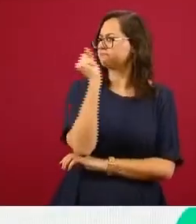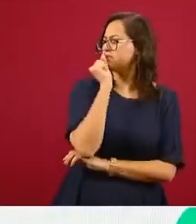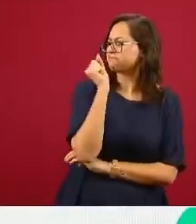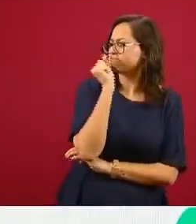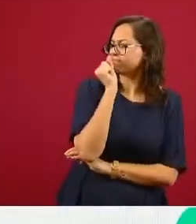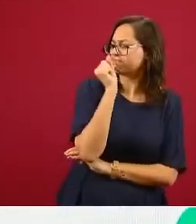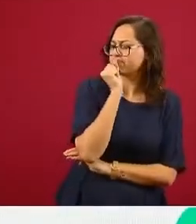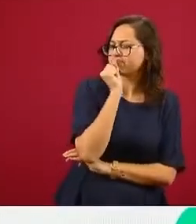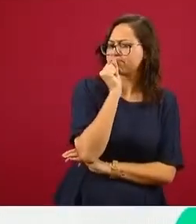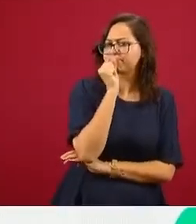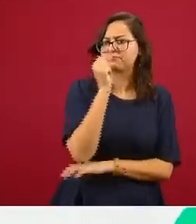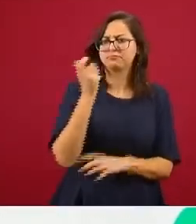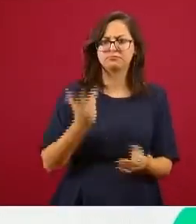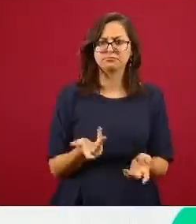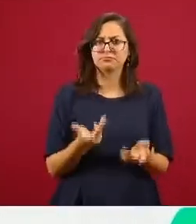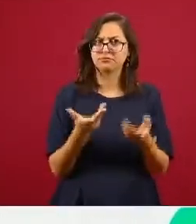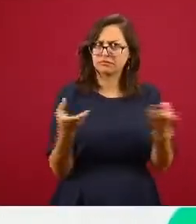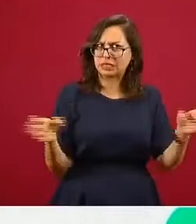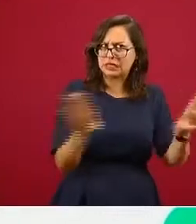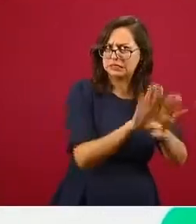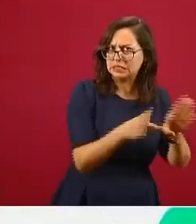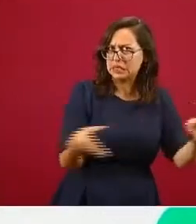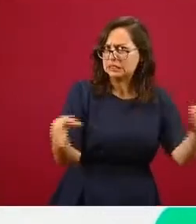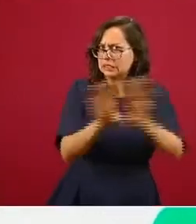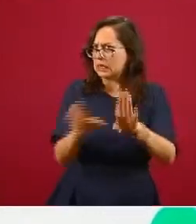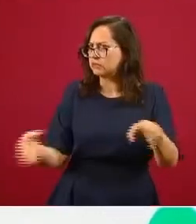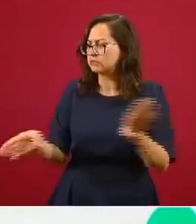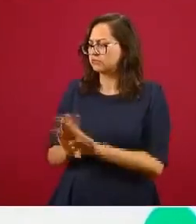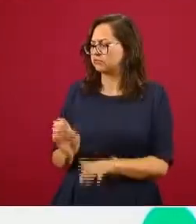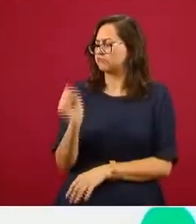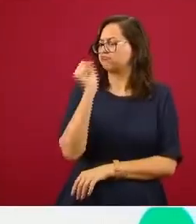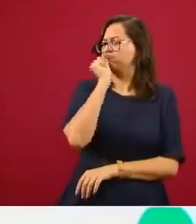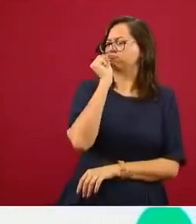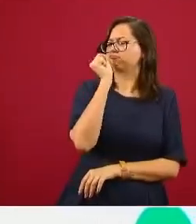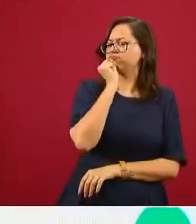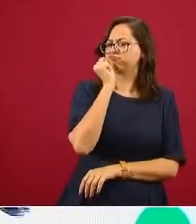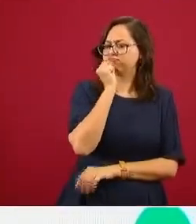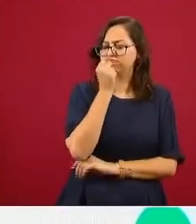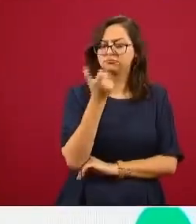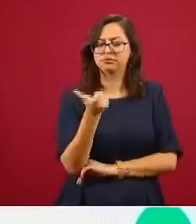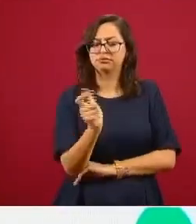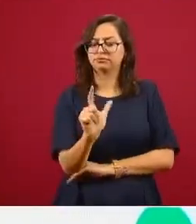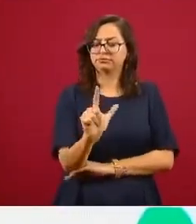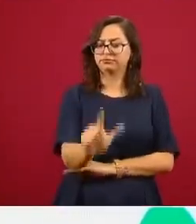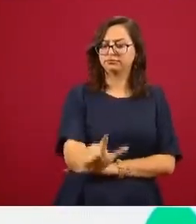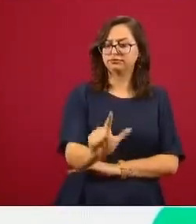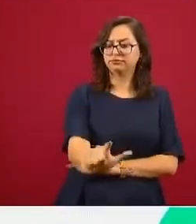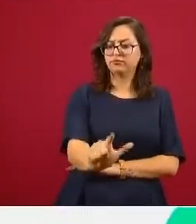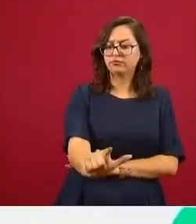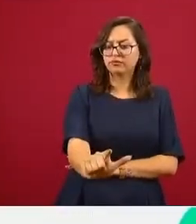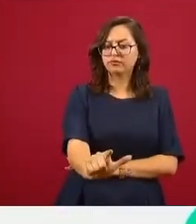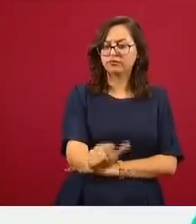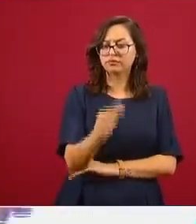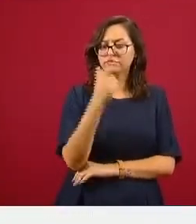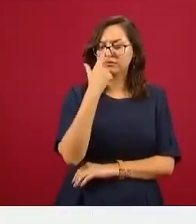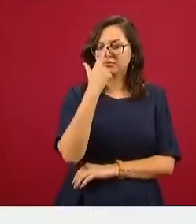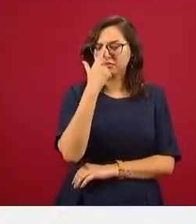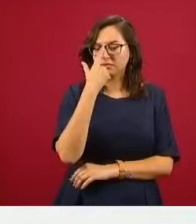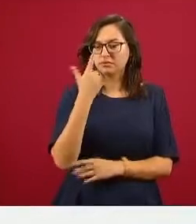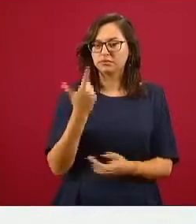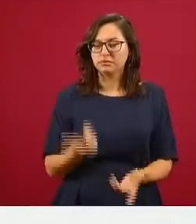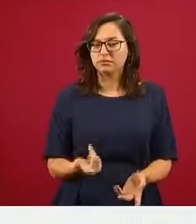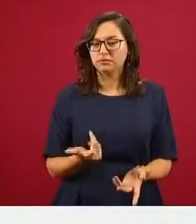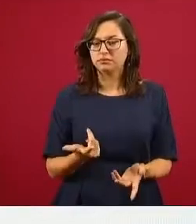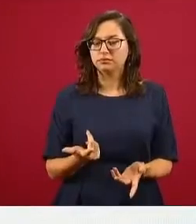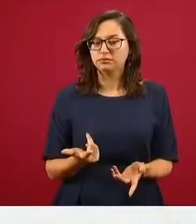listas para inmediatamente cerrar la actividad escolar. Y el lunes próximo a esta